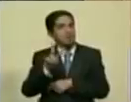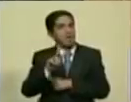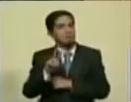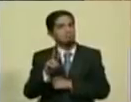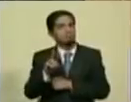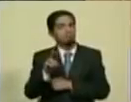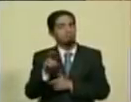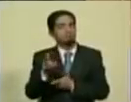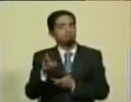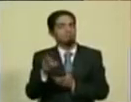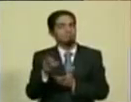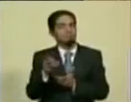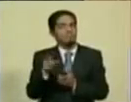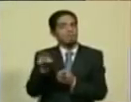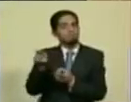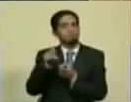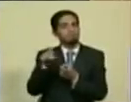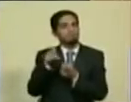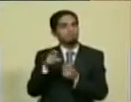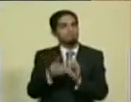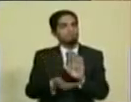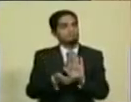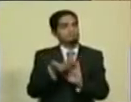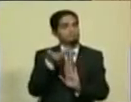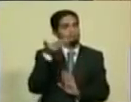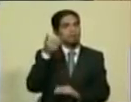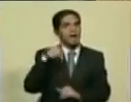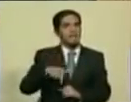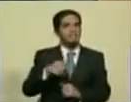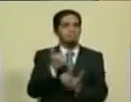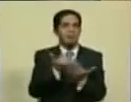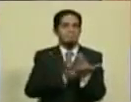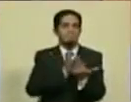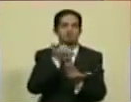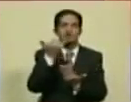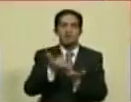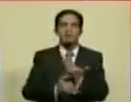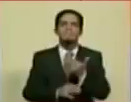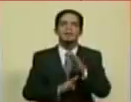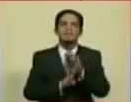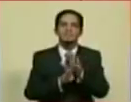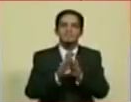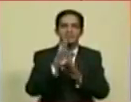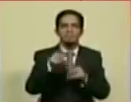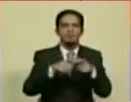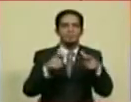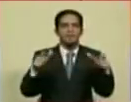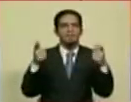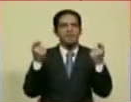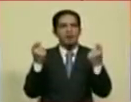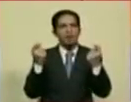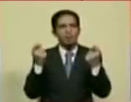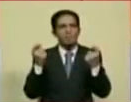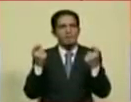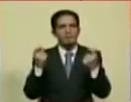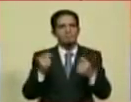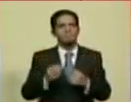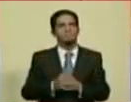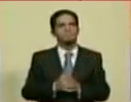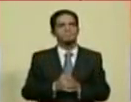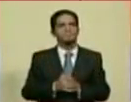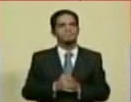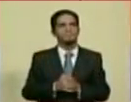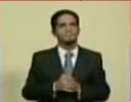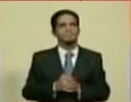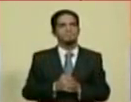que ha sostenido este programa de recuperación, crecimiento y prosperidad. Parte de